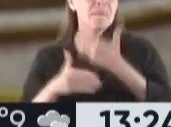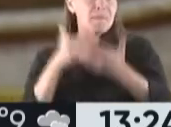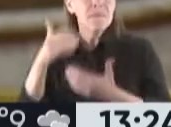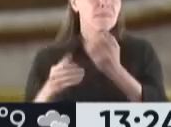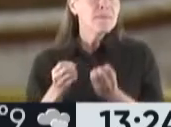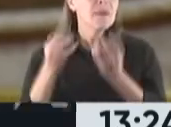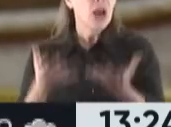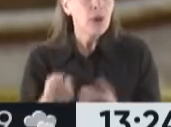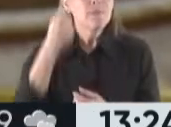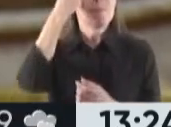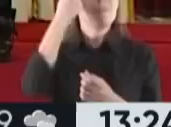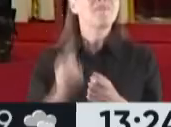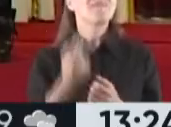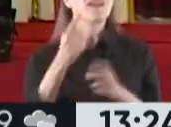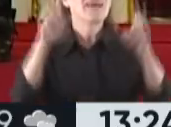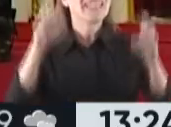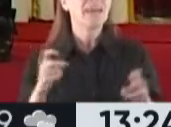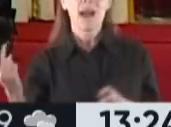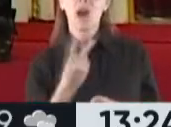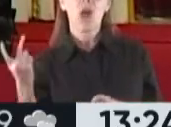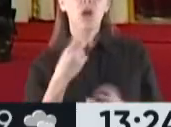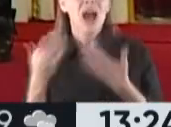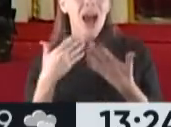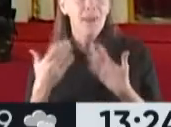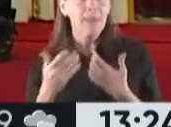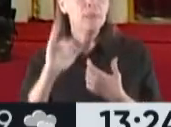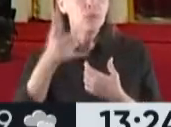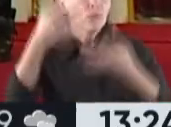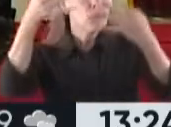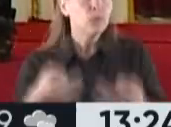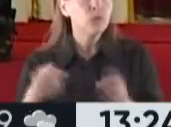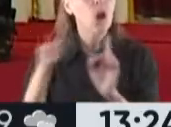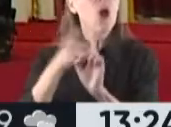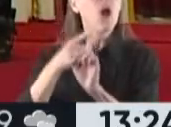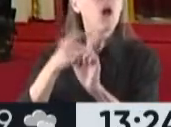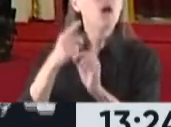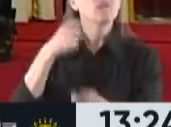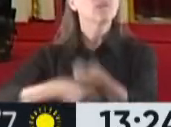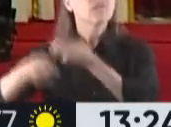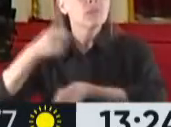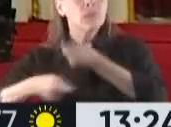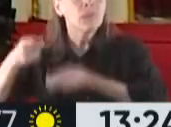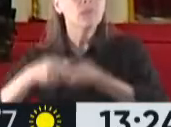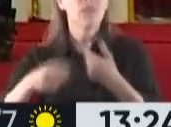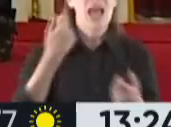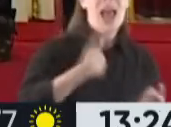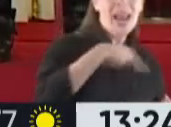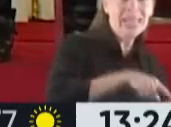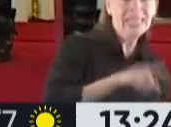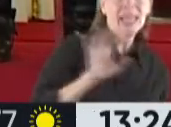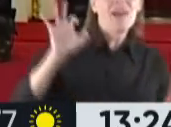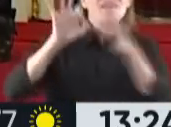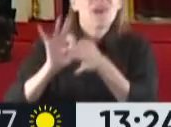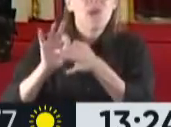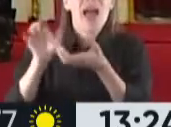el primer tema que hemos tratado ha sido precisamente relaciones comerciales florecientes entre Argentina y la Unión